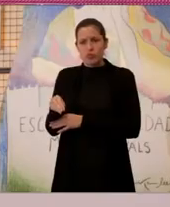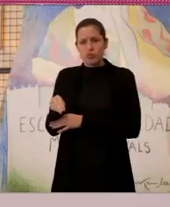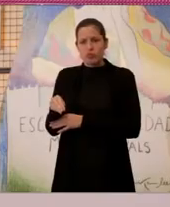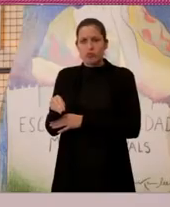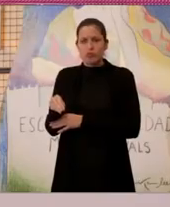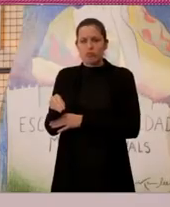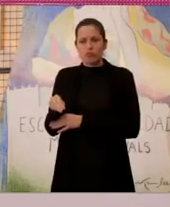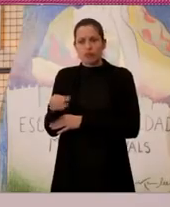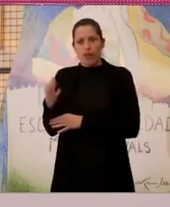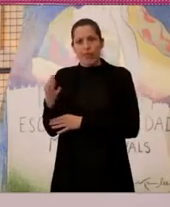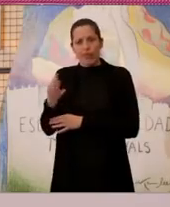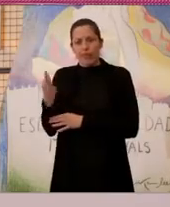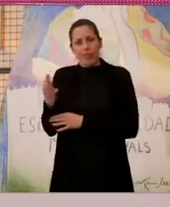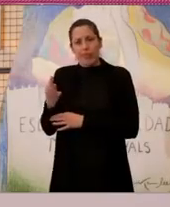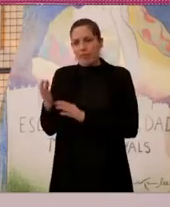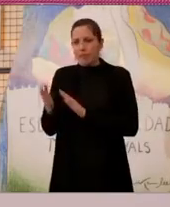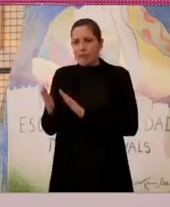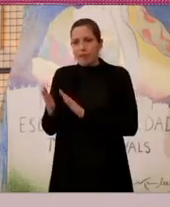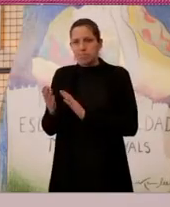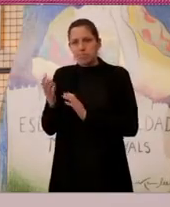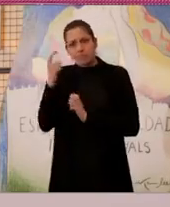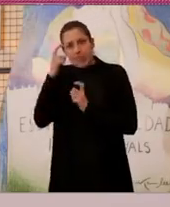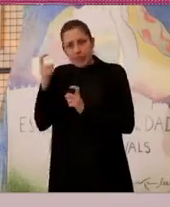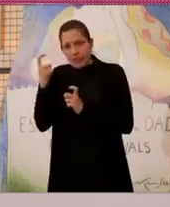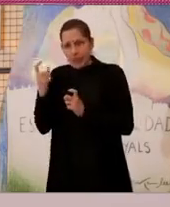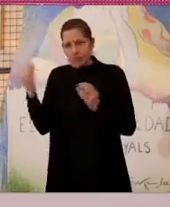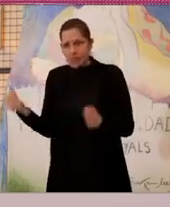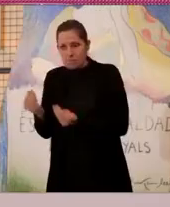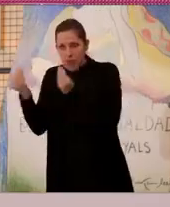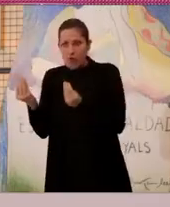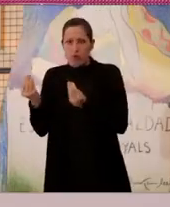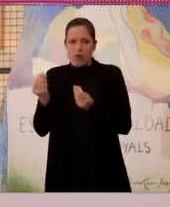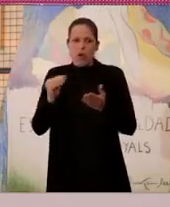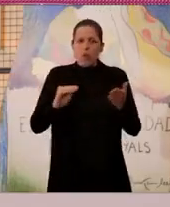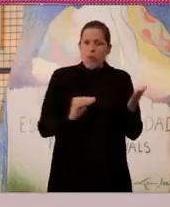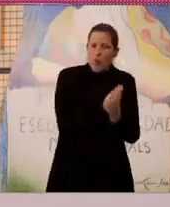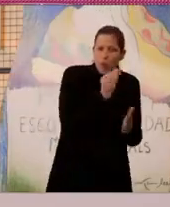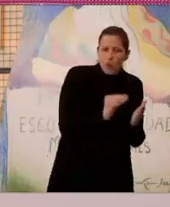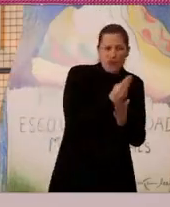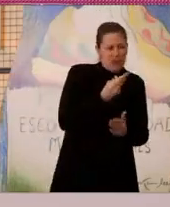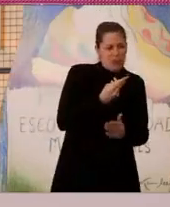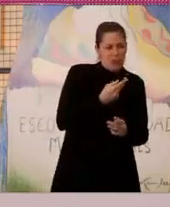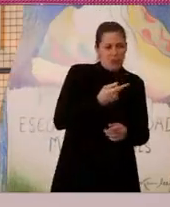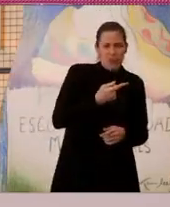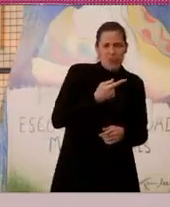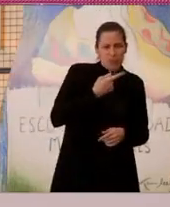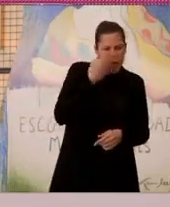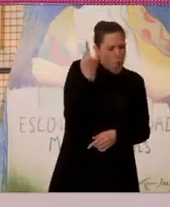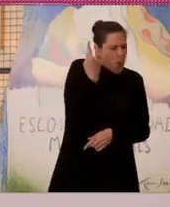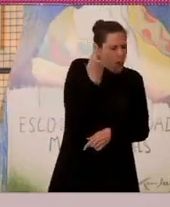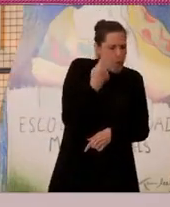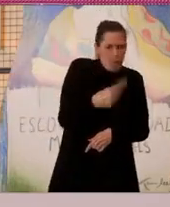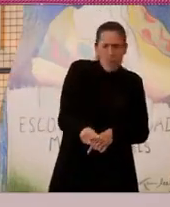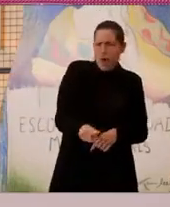la competición no respeta nada Es decir si hay que cargarse un Ríos pues te cargas el río y si hay que cargarse